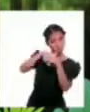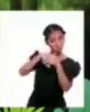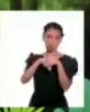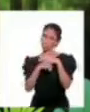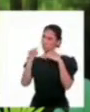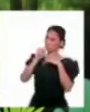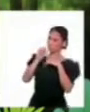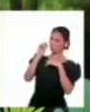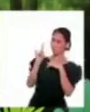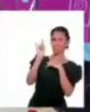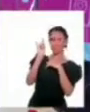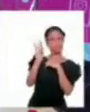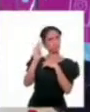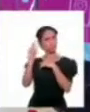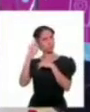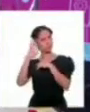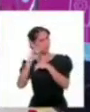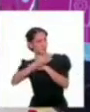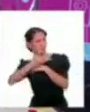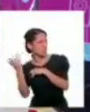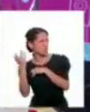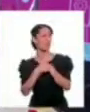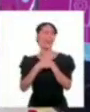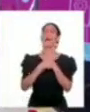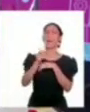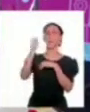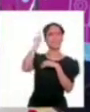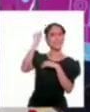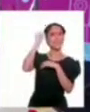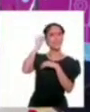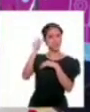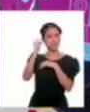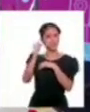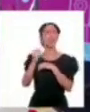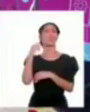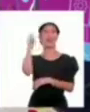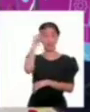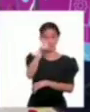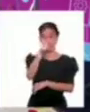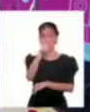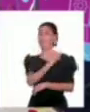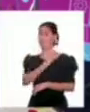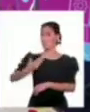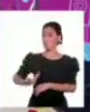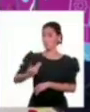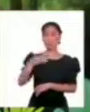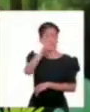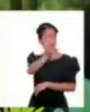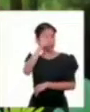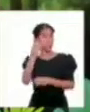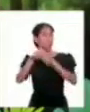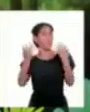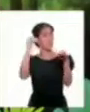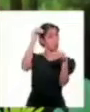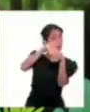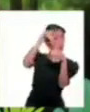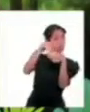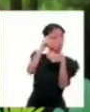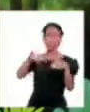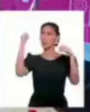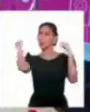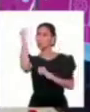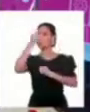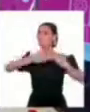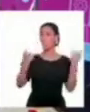es eso? Sufragio es el derecho a elegir a las autoridades mediante el voto. ¿Y